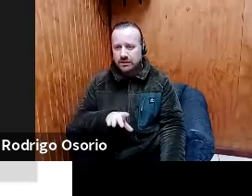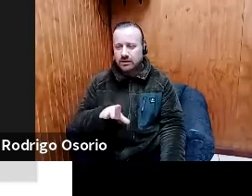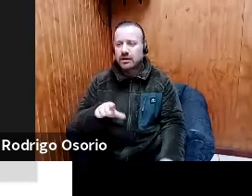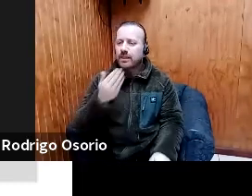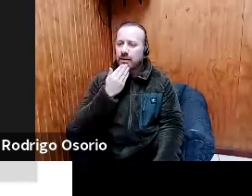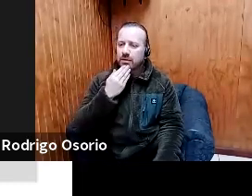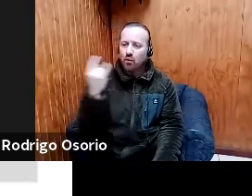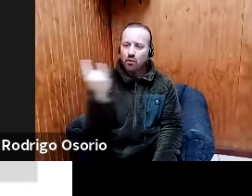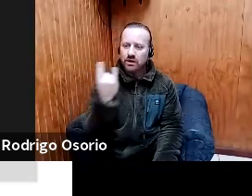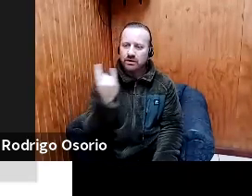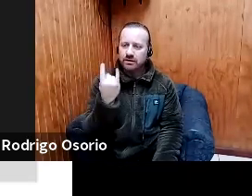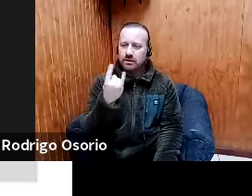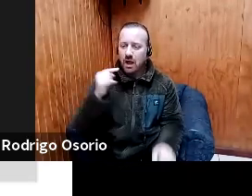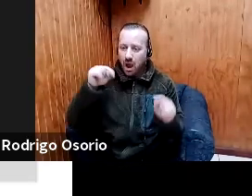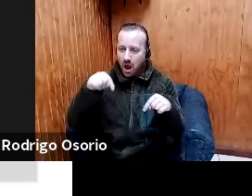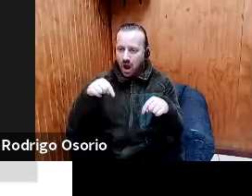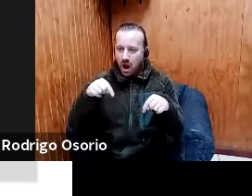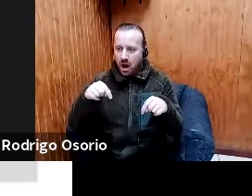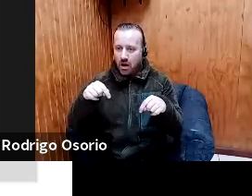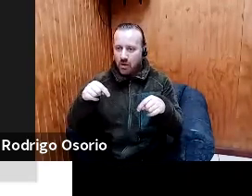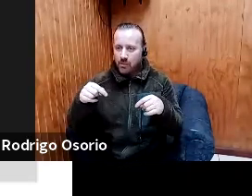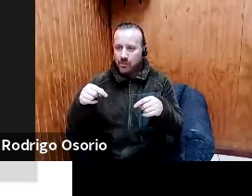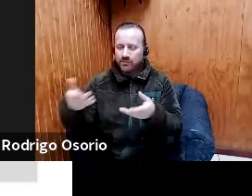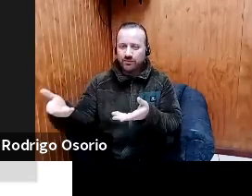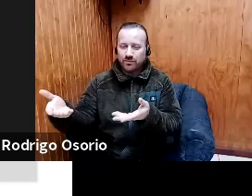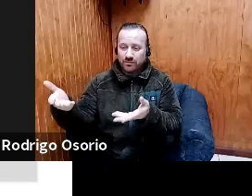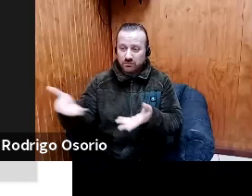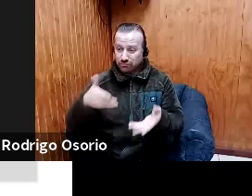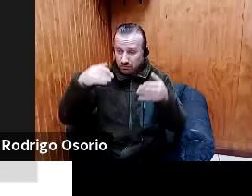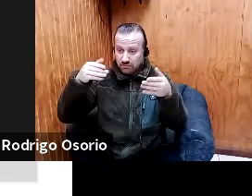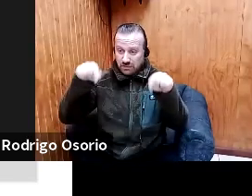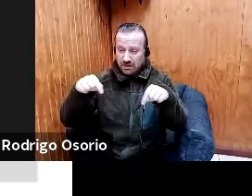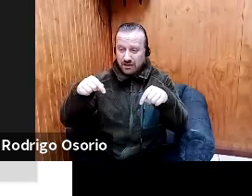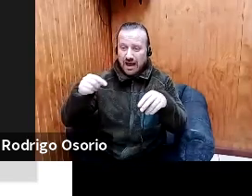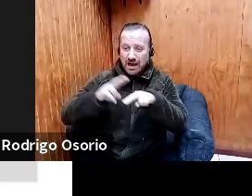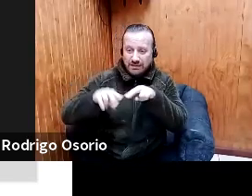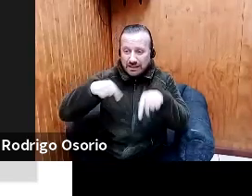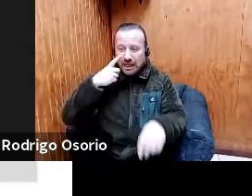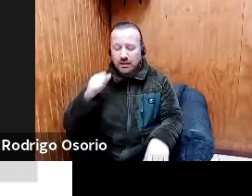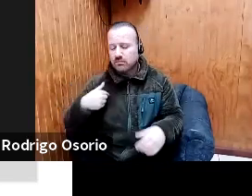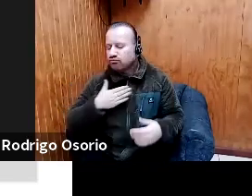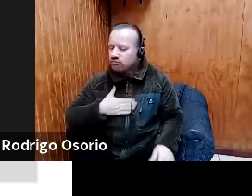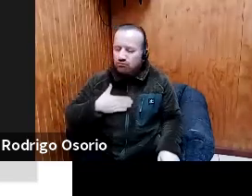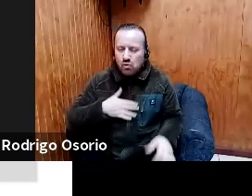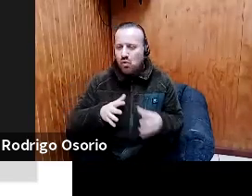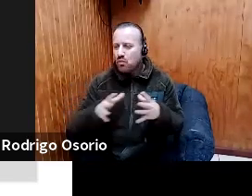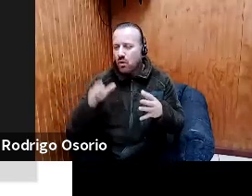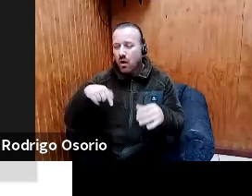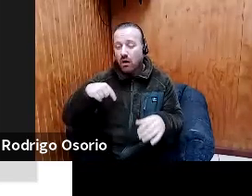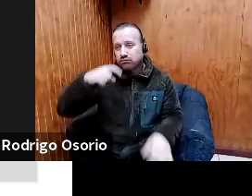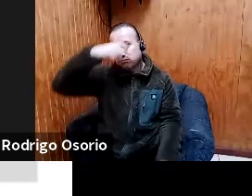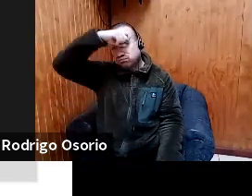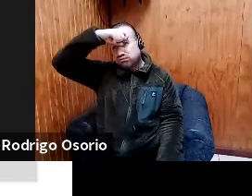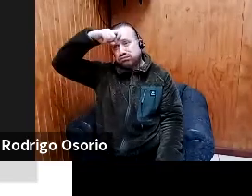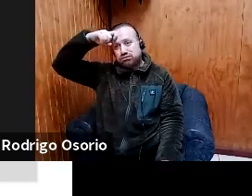universidad que acoge esta jornada. Para mí es un placer estar en un caluroso verano en Europa,